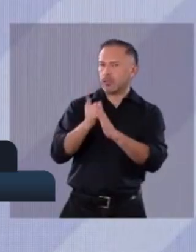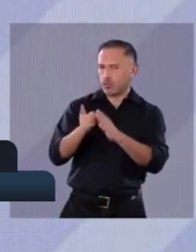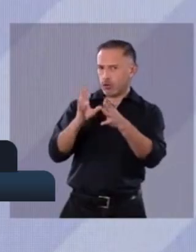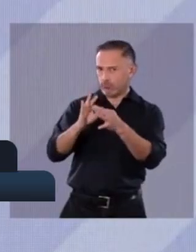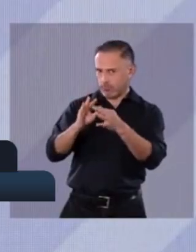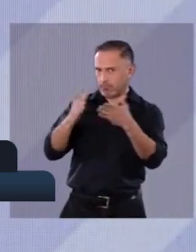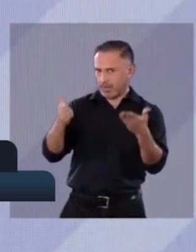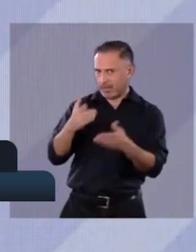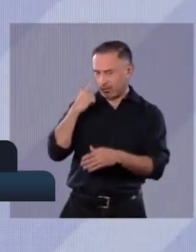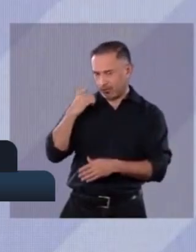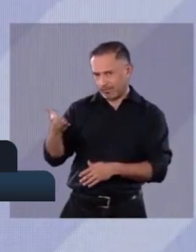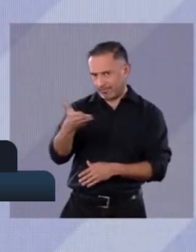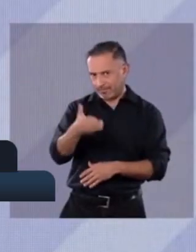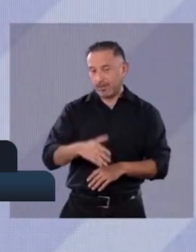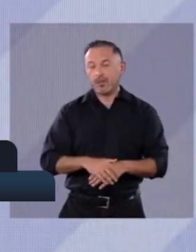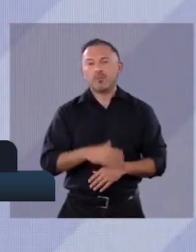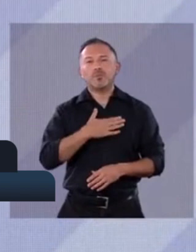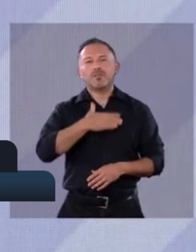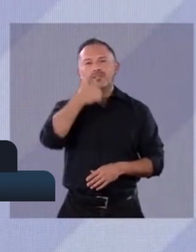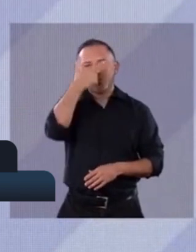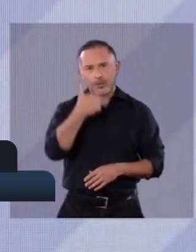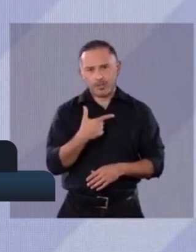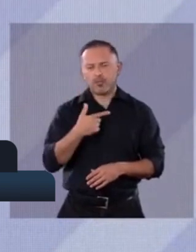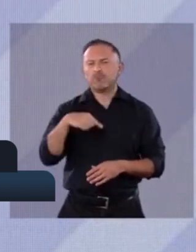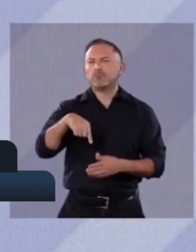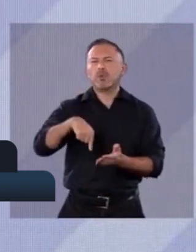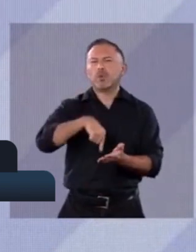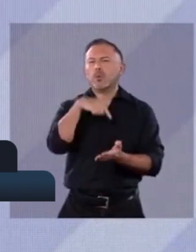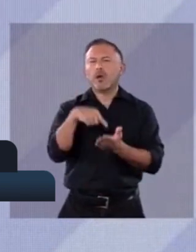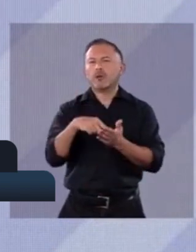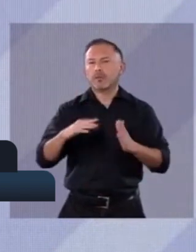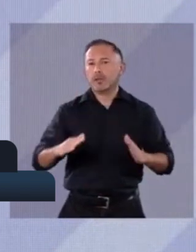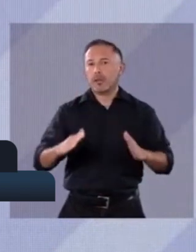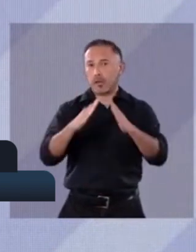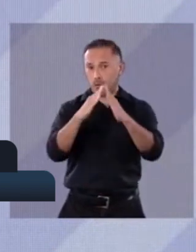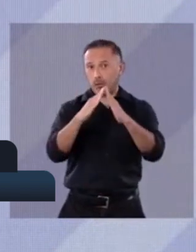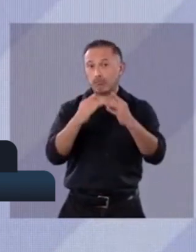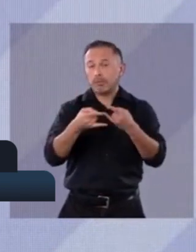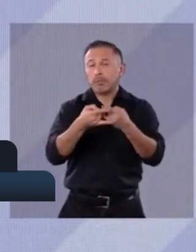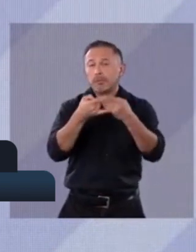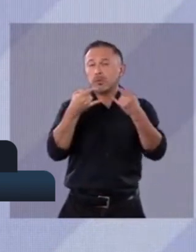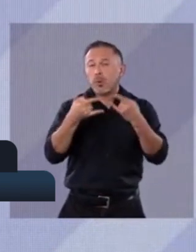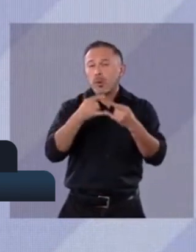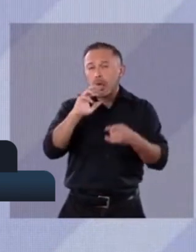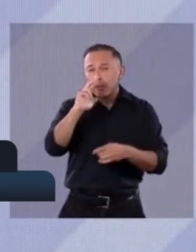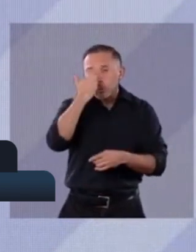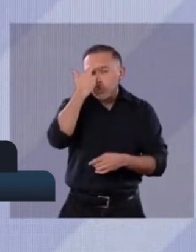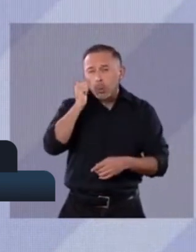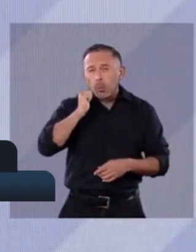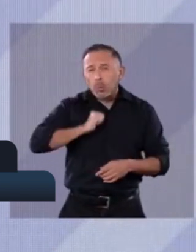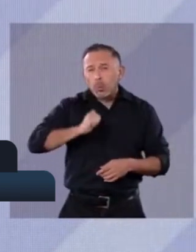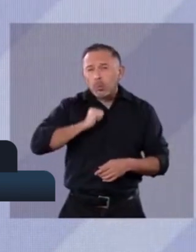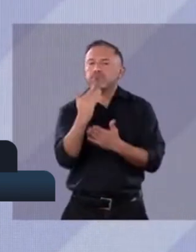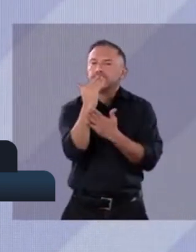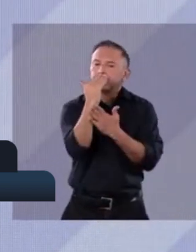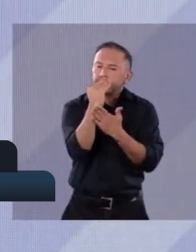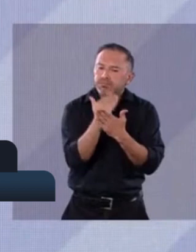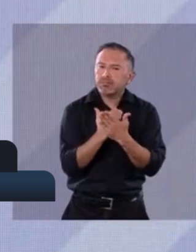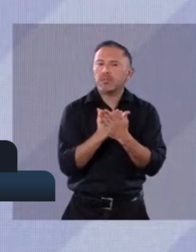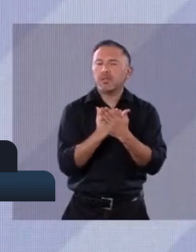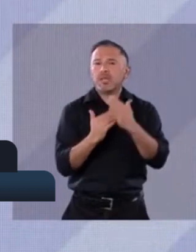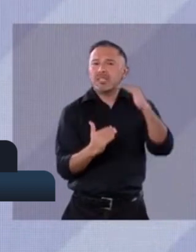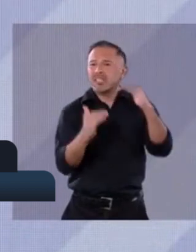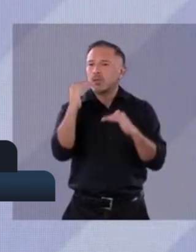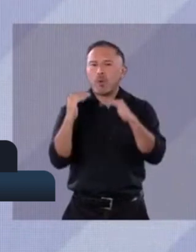nuestro interés no cambió el tablero al contrario yo creo que se definió claramente que Claudia no tiene